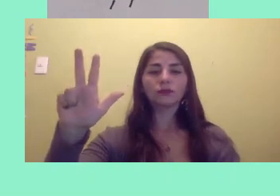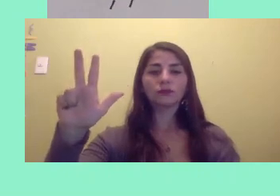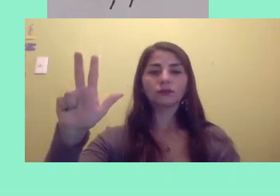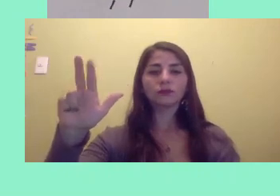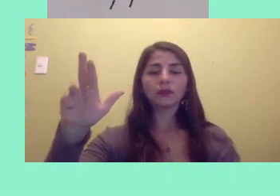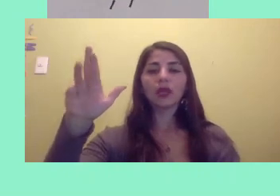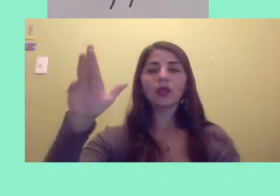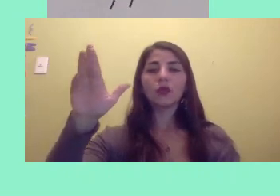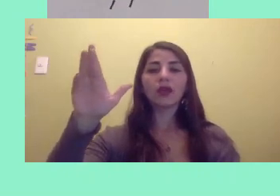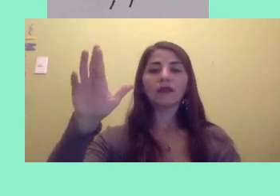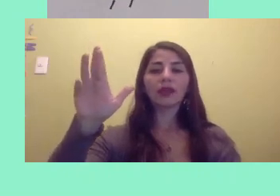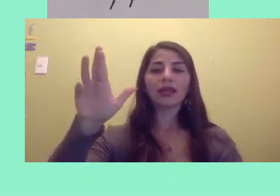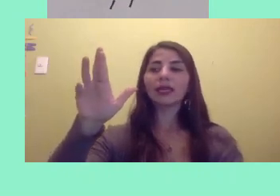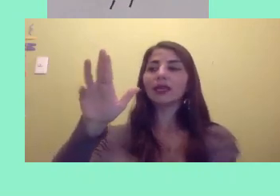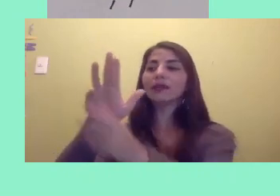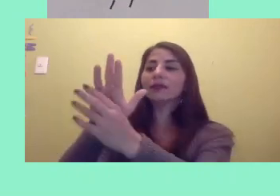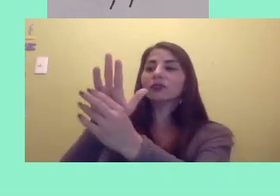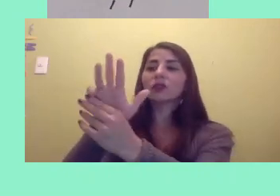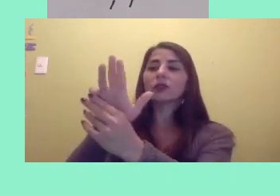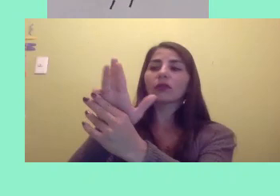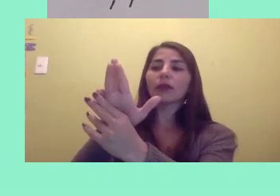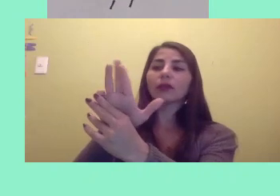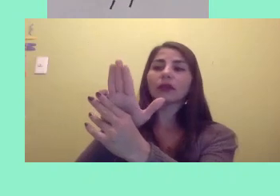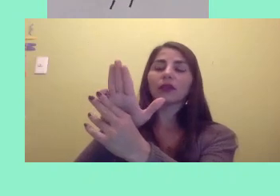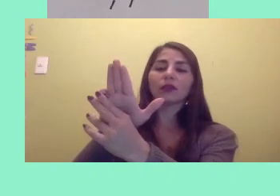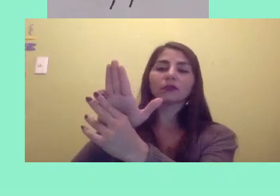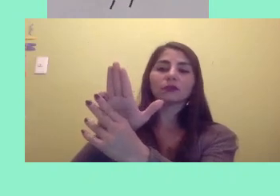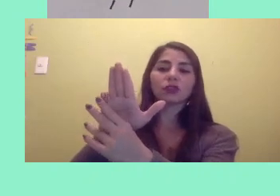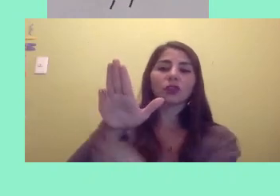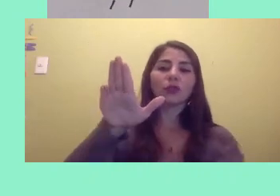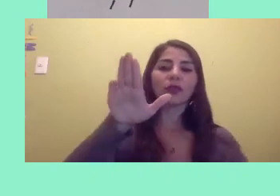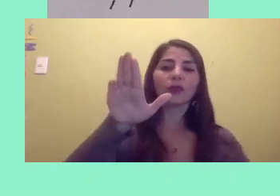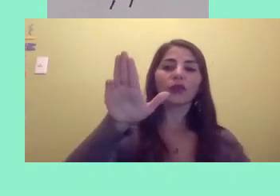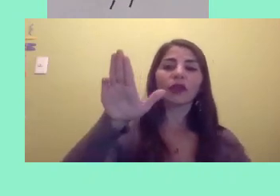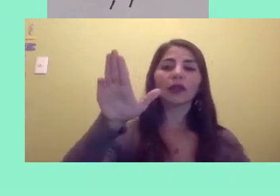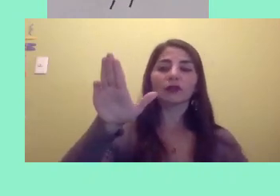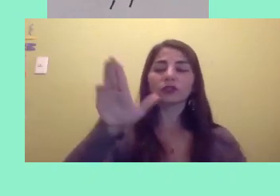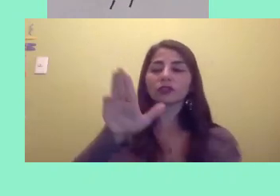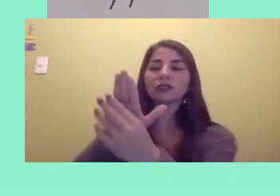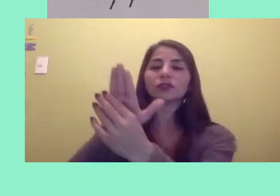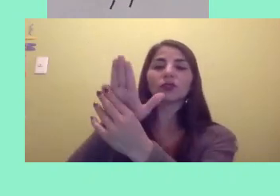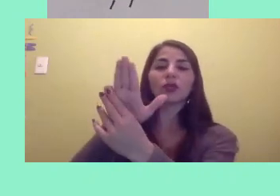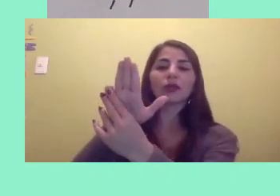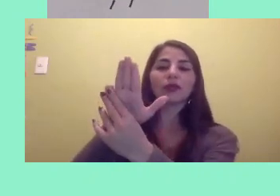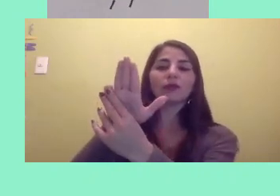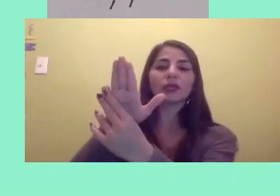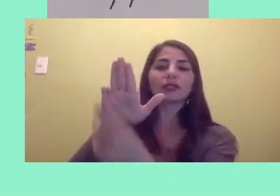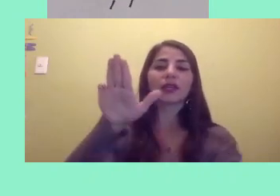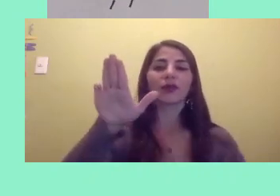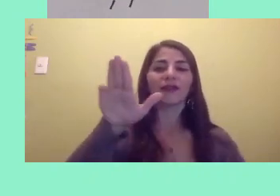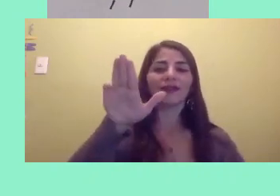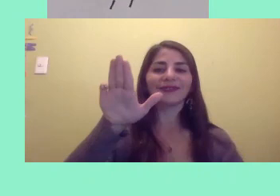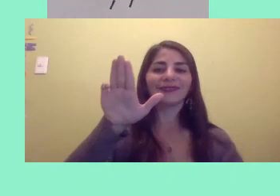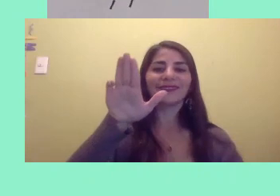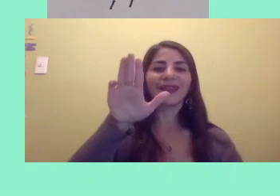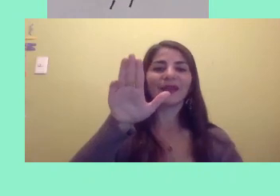8, 9. Aquí yo tengo un problema con este dedo. No todos podemos doblarlo. Yo necesito ayudarme para hacer